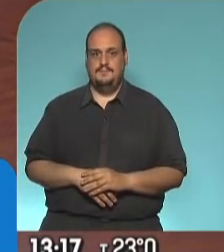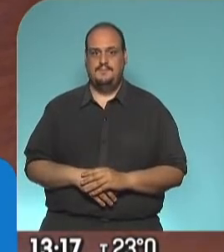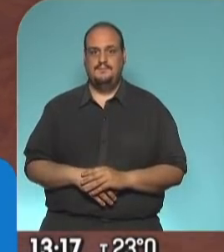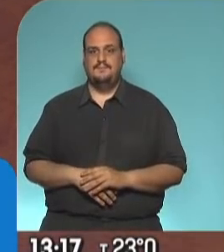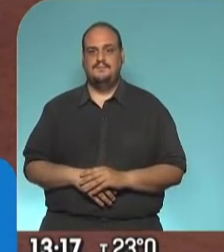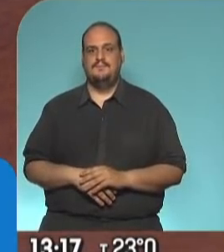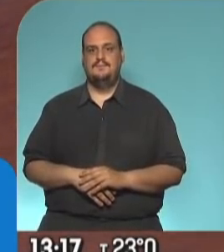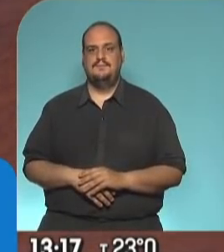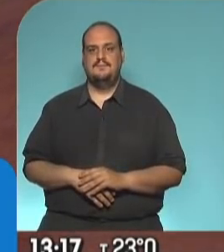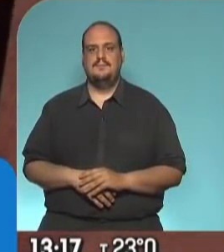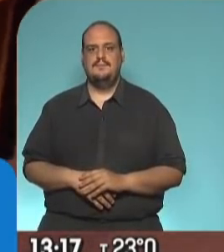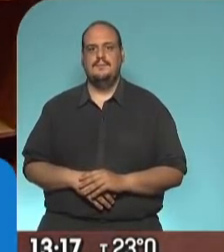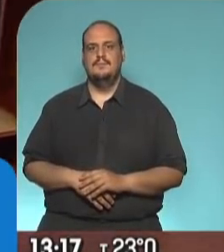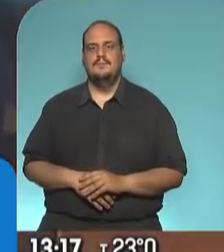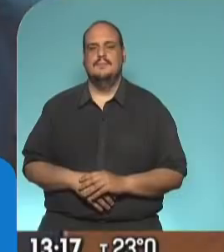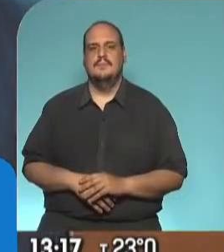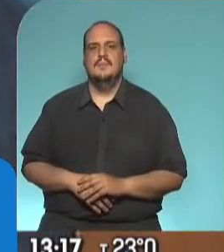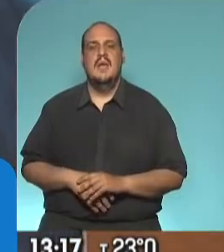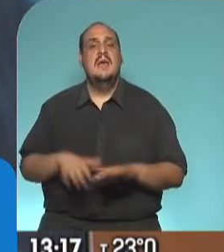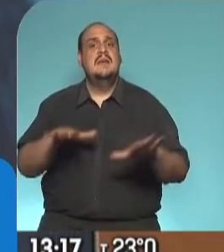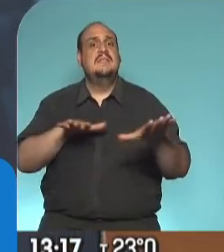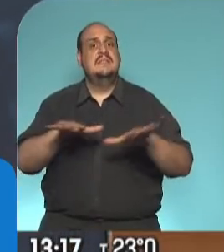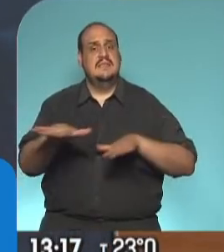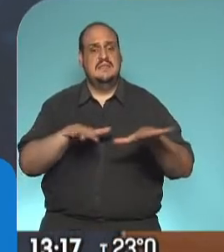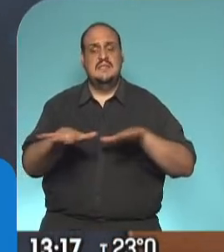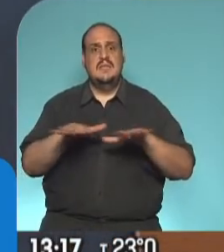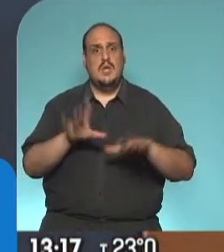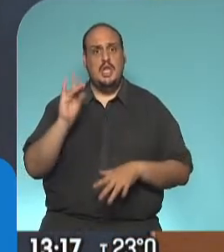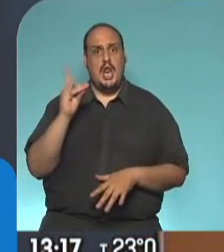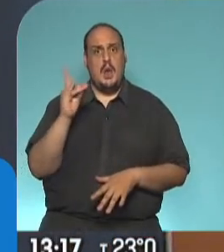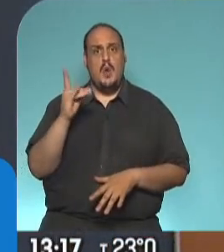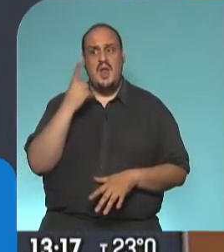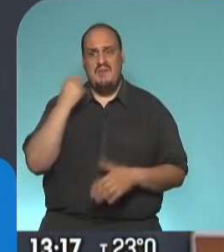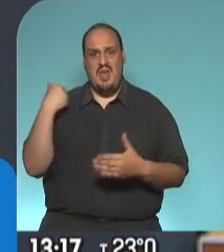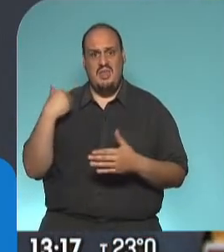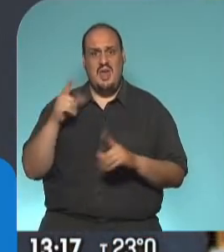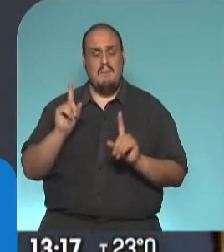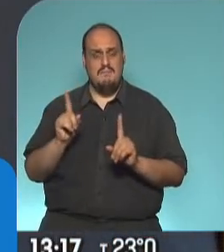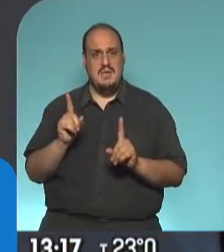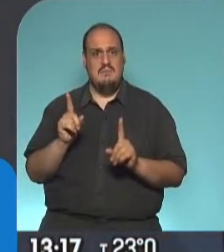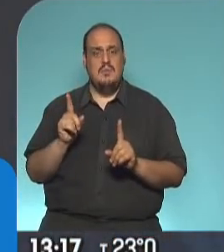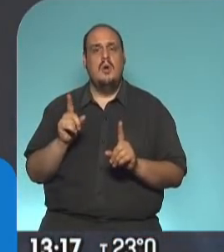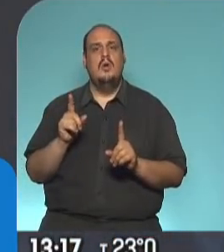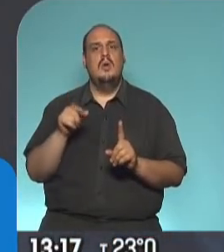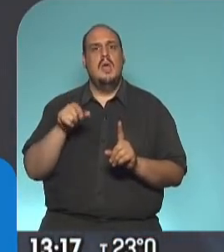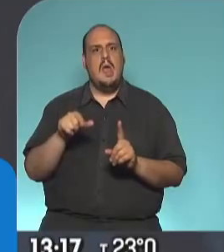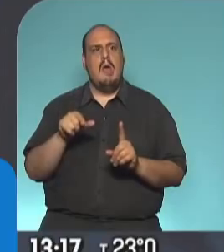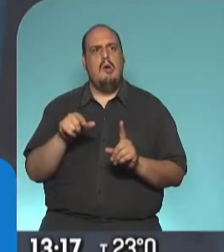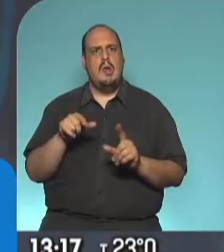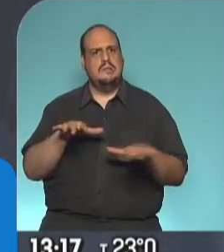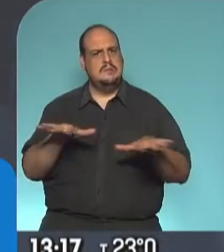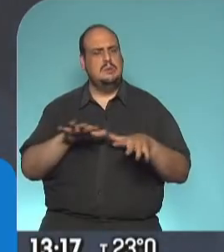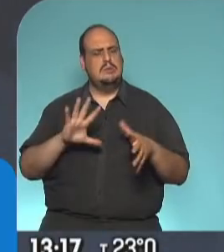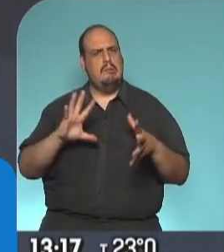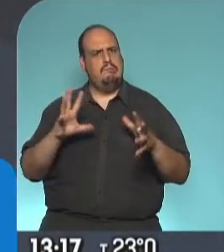spots. Una de las situaciones que se vivieron en Bolivia en estos días y que contribuyó a enrarecer un clima que está bastante